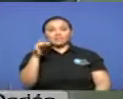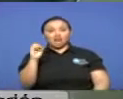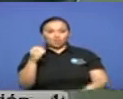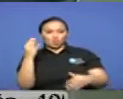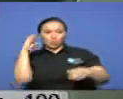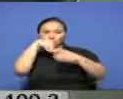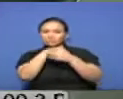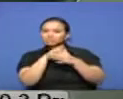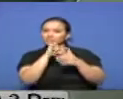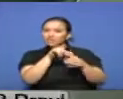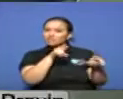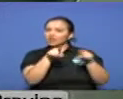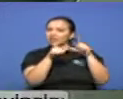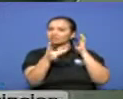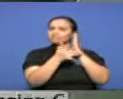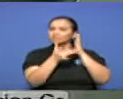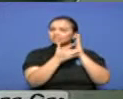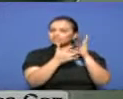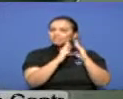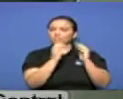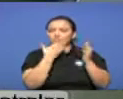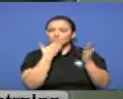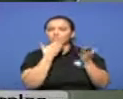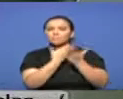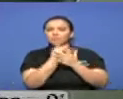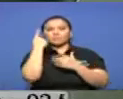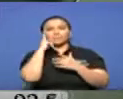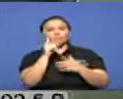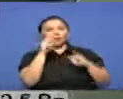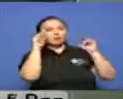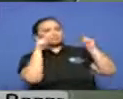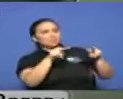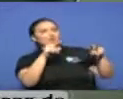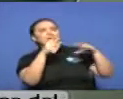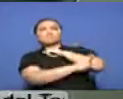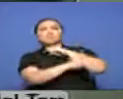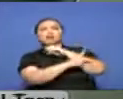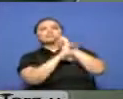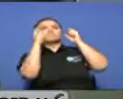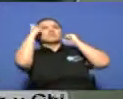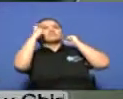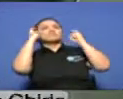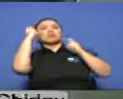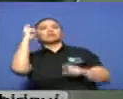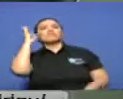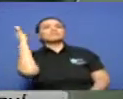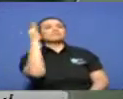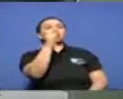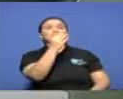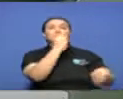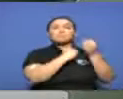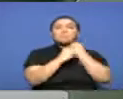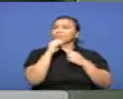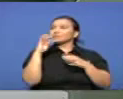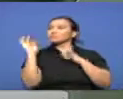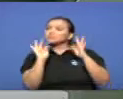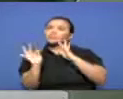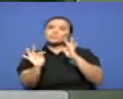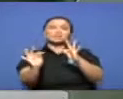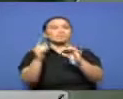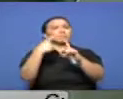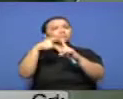carreras técnicas están muy bien aspectadas para la vida del país que tenemos lo que viene por grande en cuanto a gastronomía turismo y